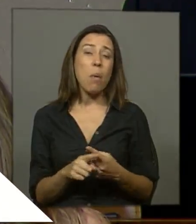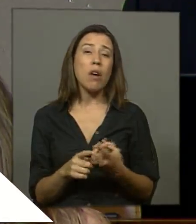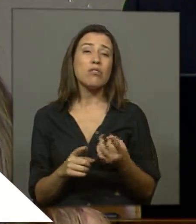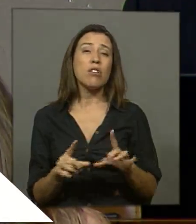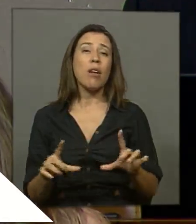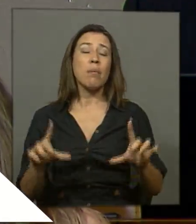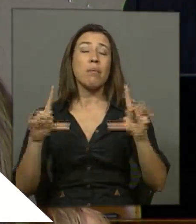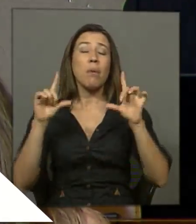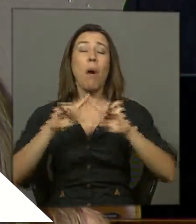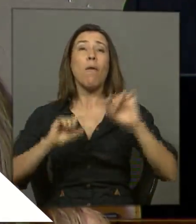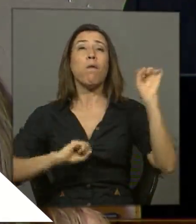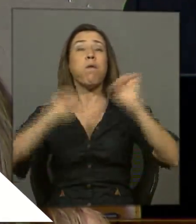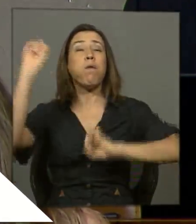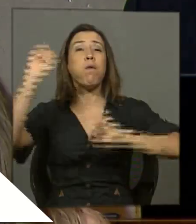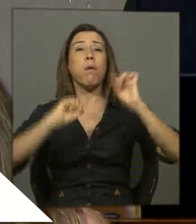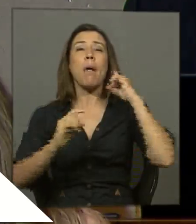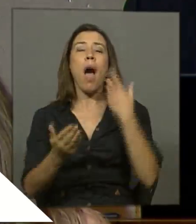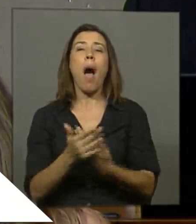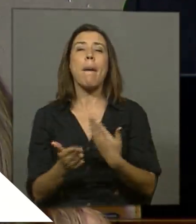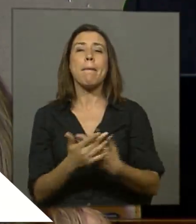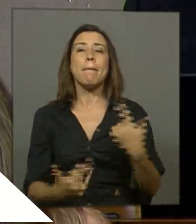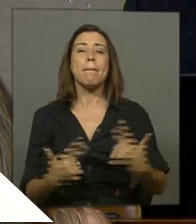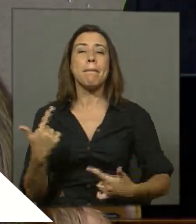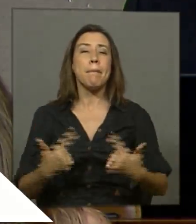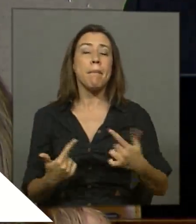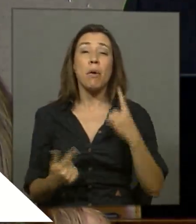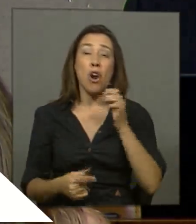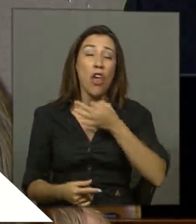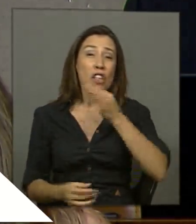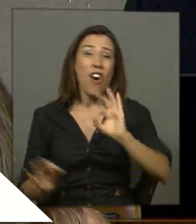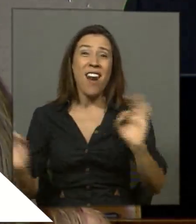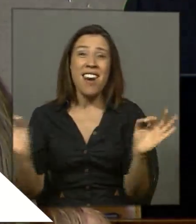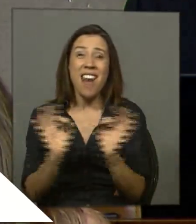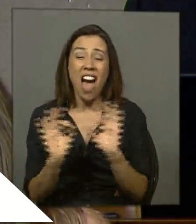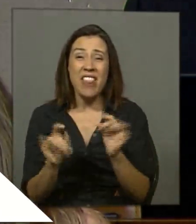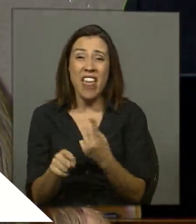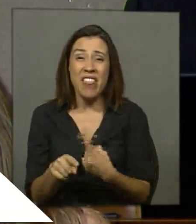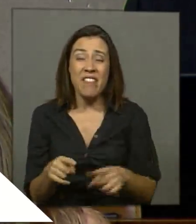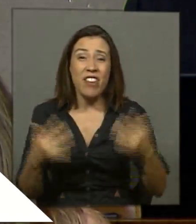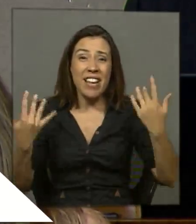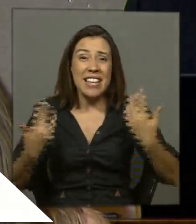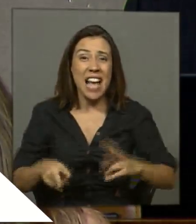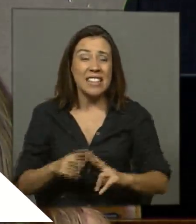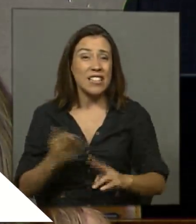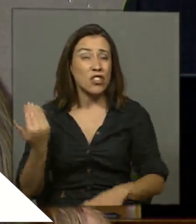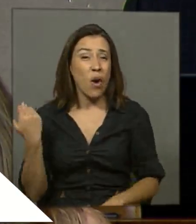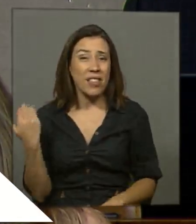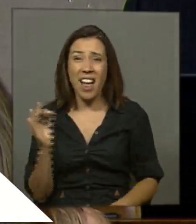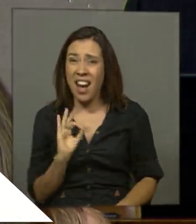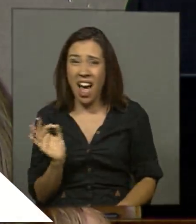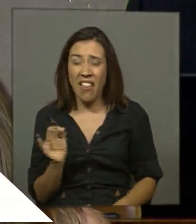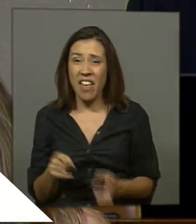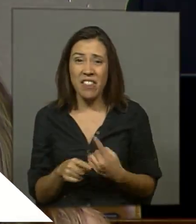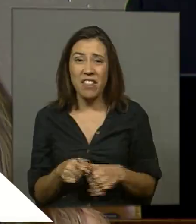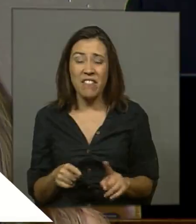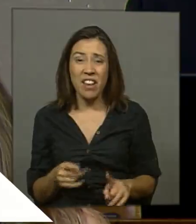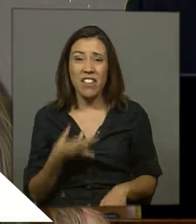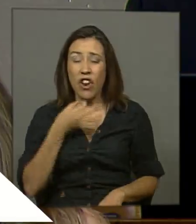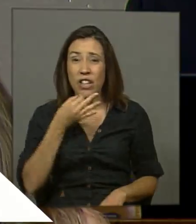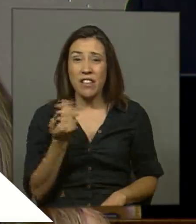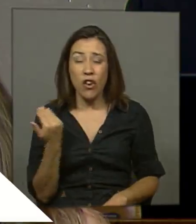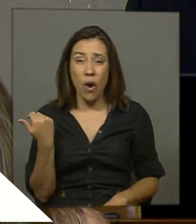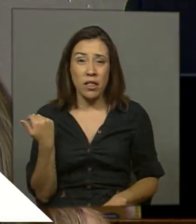pirotécnico para sacar un provecho político porque no se habló nada distinto de lo que ya se ha hecho nada distinto a lo que se han